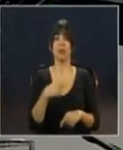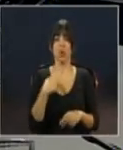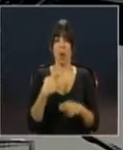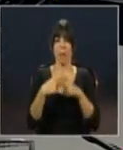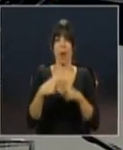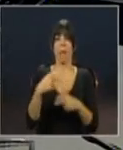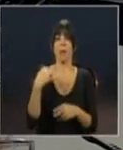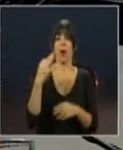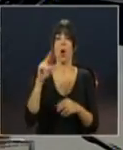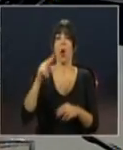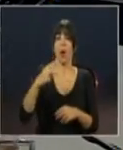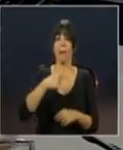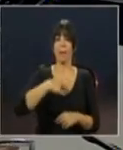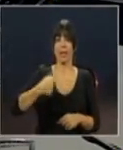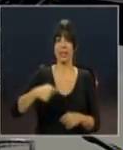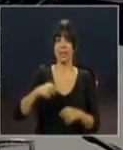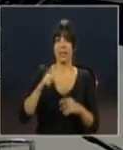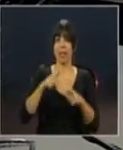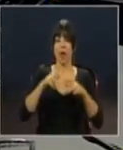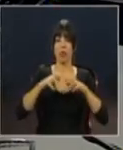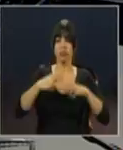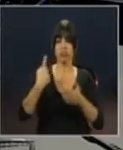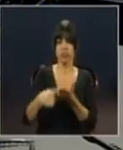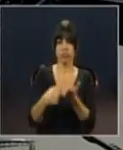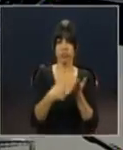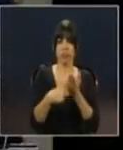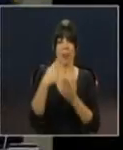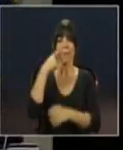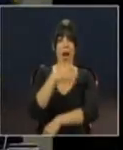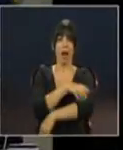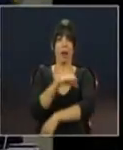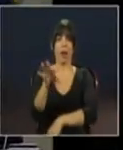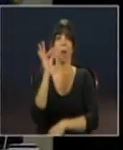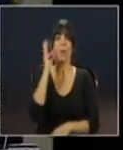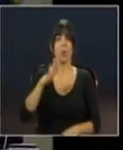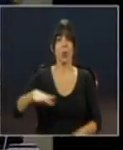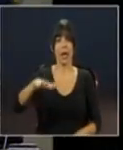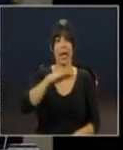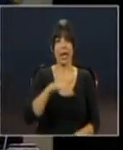panel internacional sobre el empoderamiento económico de las mujeres.